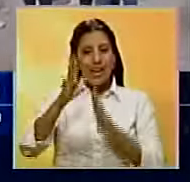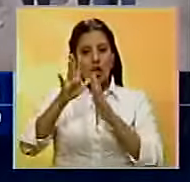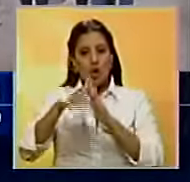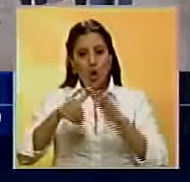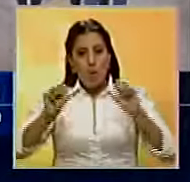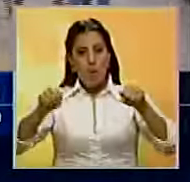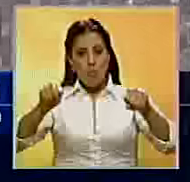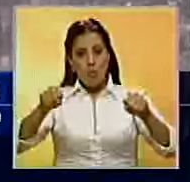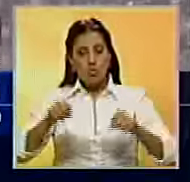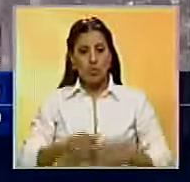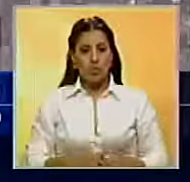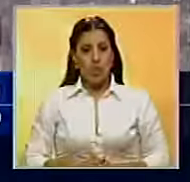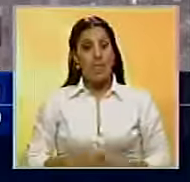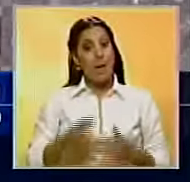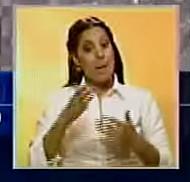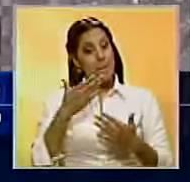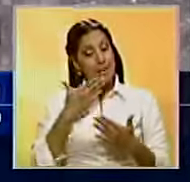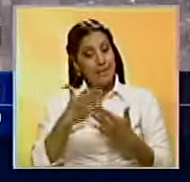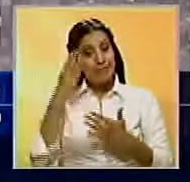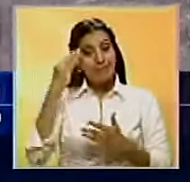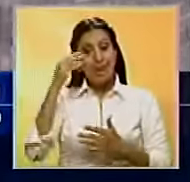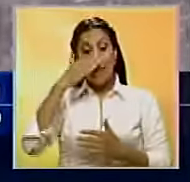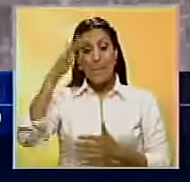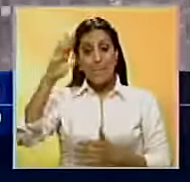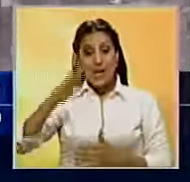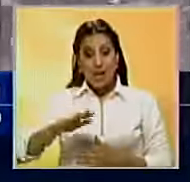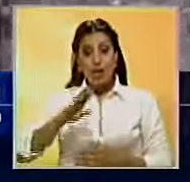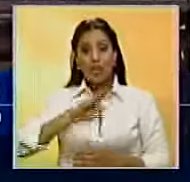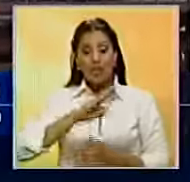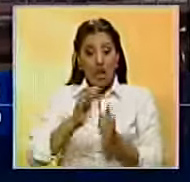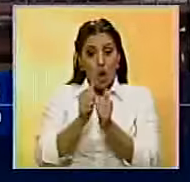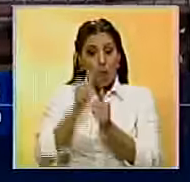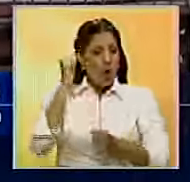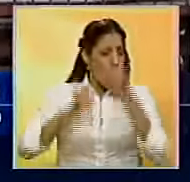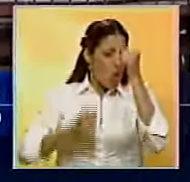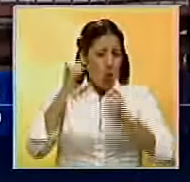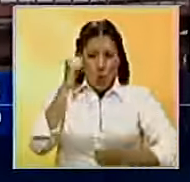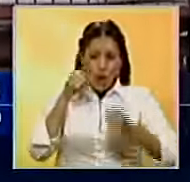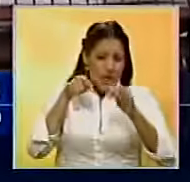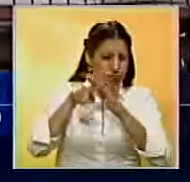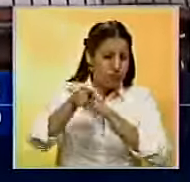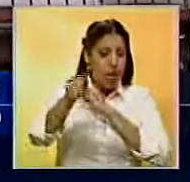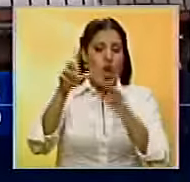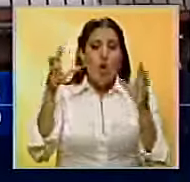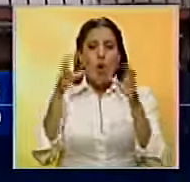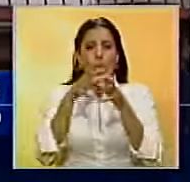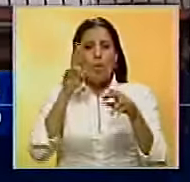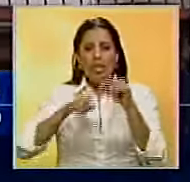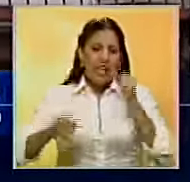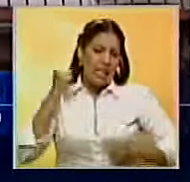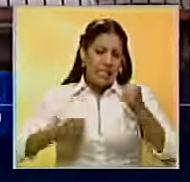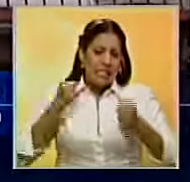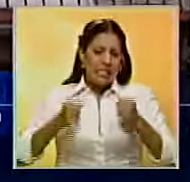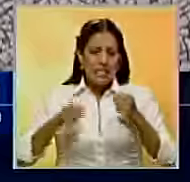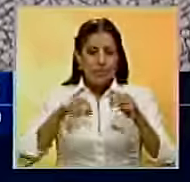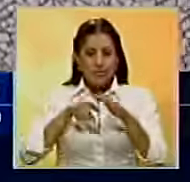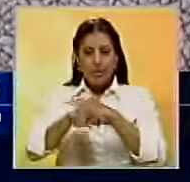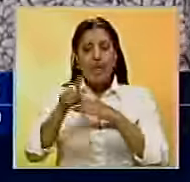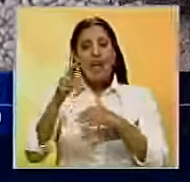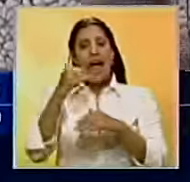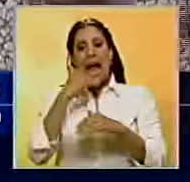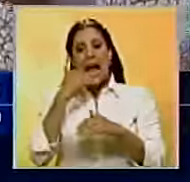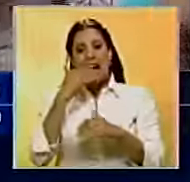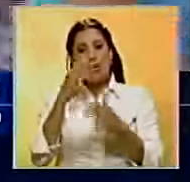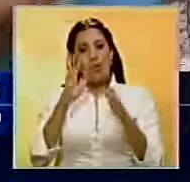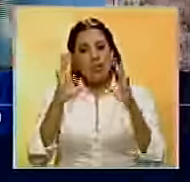para robarle su vehículo. Afortunadamente, la menor que se encontraba con él corrió, al igual que un grupo de niños que se encontraban ingresando y